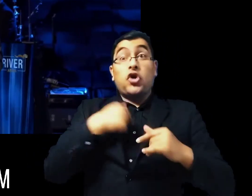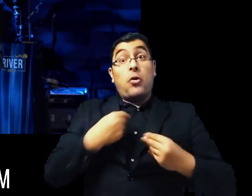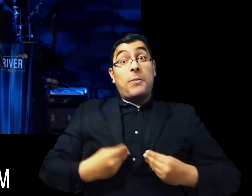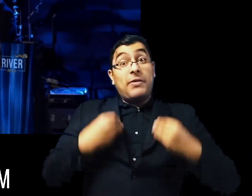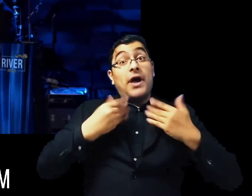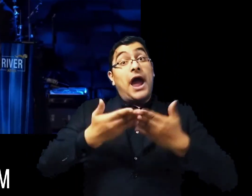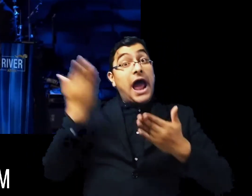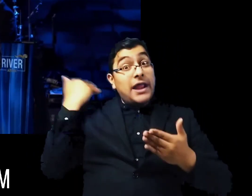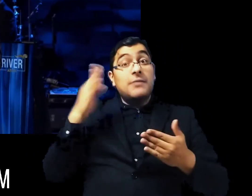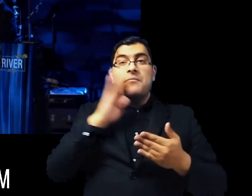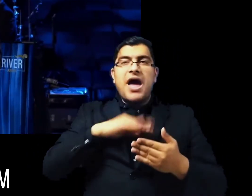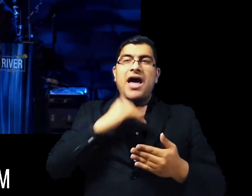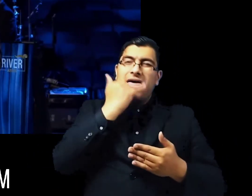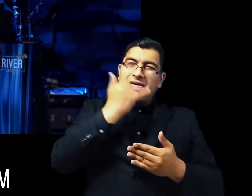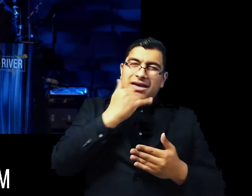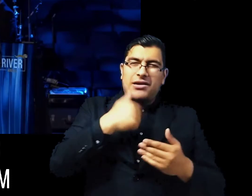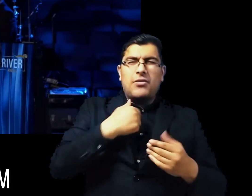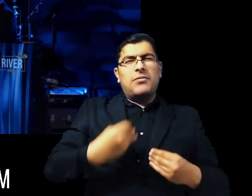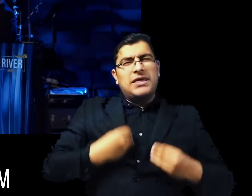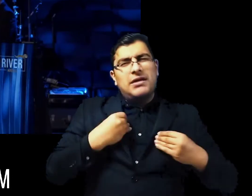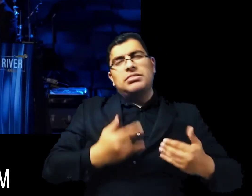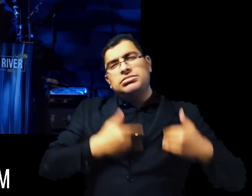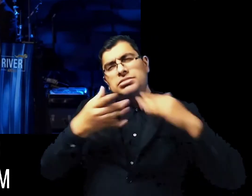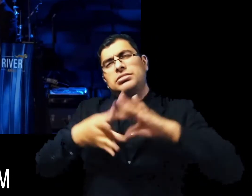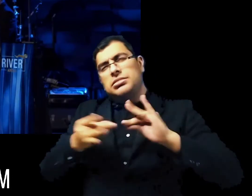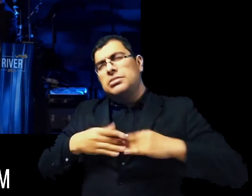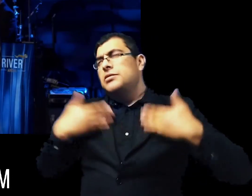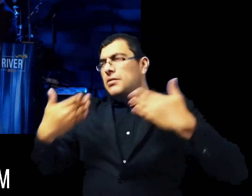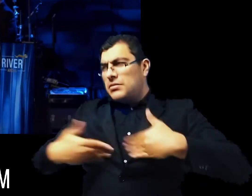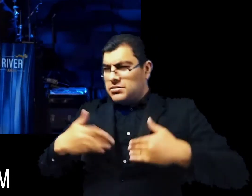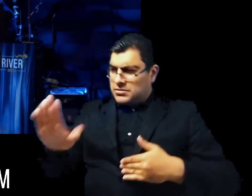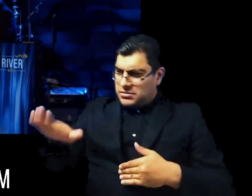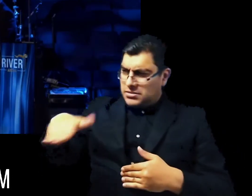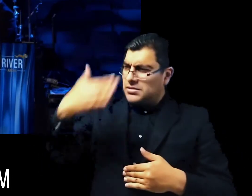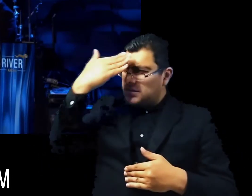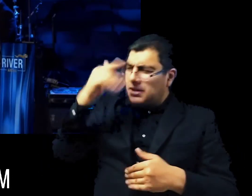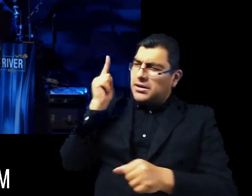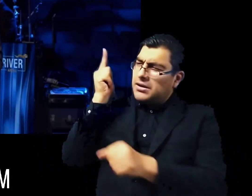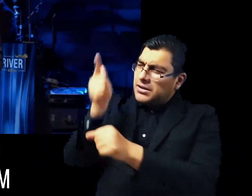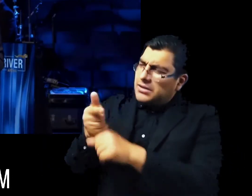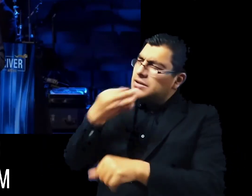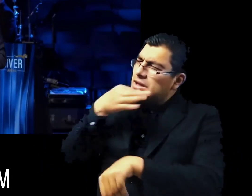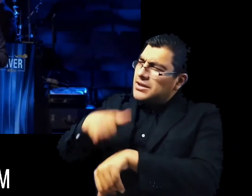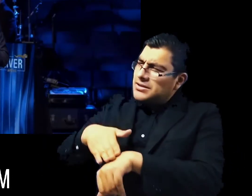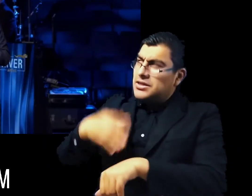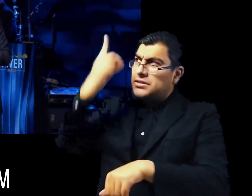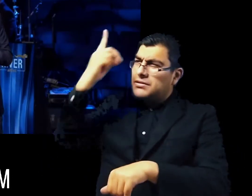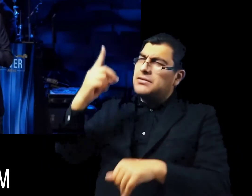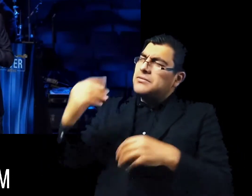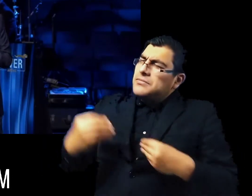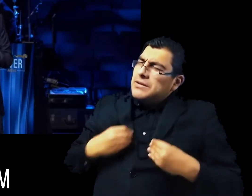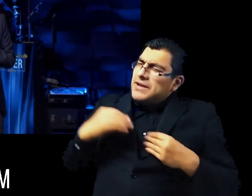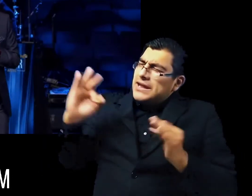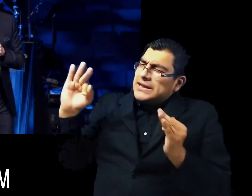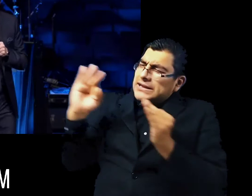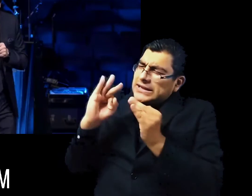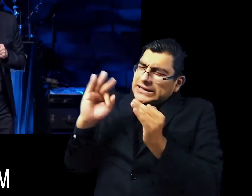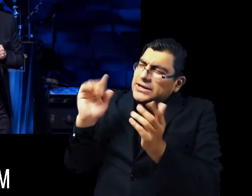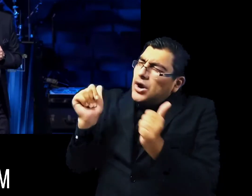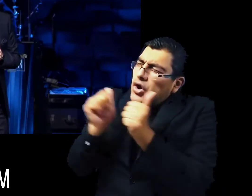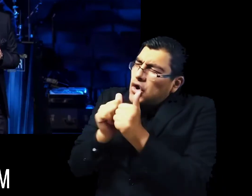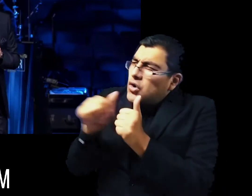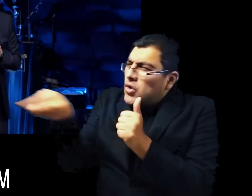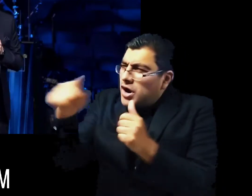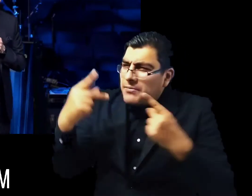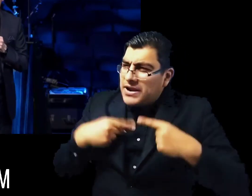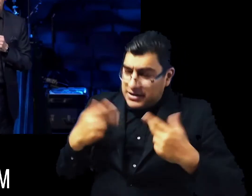momentos oscuros míos. Y le dije, ¿sabés qué descubrí? Que Dios vive muy cerca del suelo, pegadito a aquellos